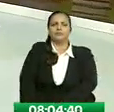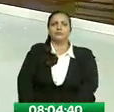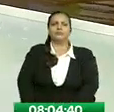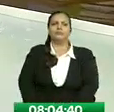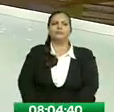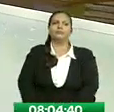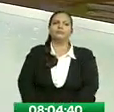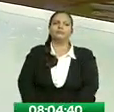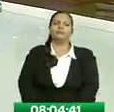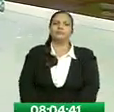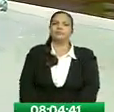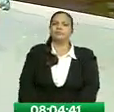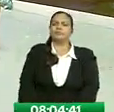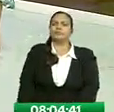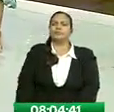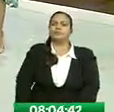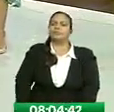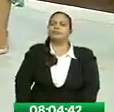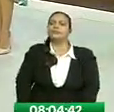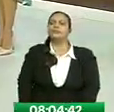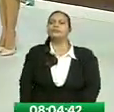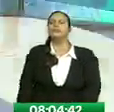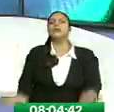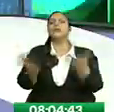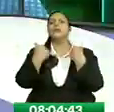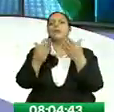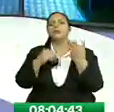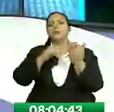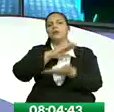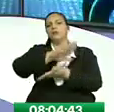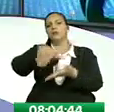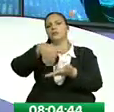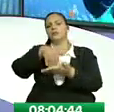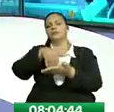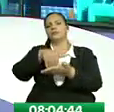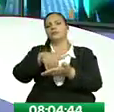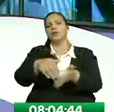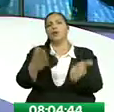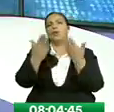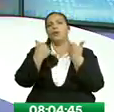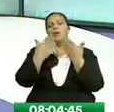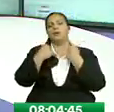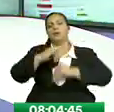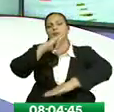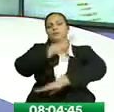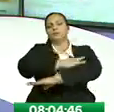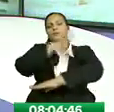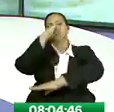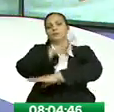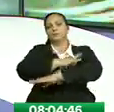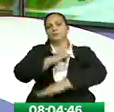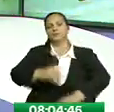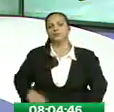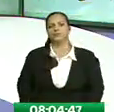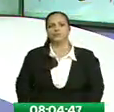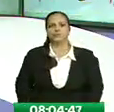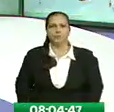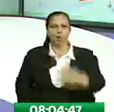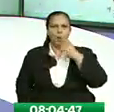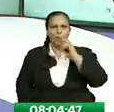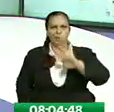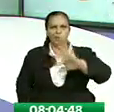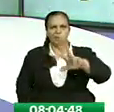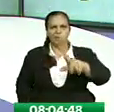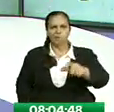Y tras una persecución, la policía detuvo a un sujeto en la ciudadela Urbesa, al norte de Guayaquil. El hecho fue captado